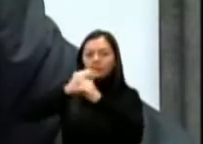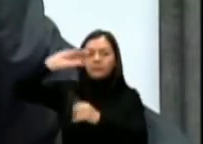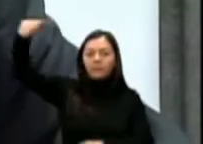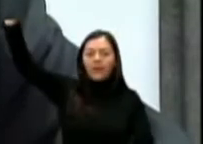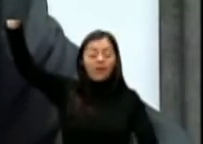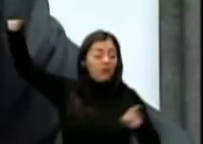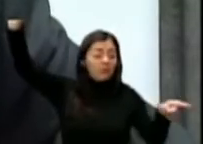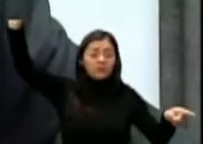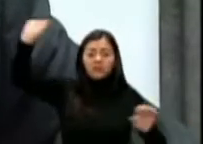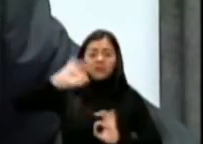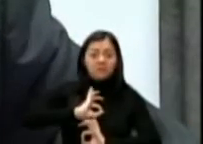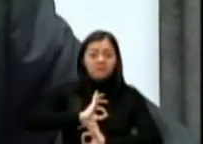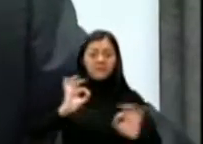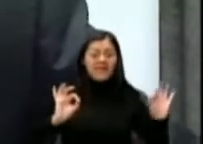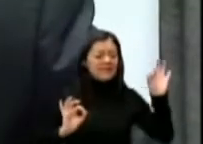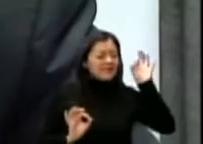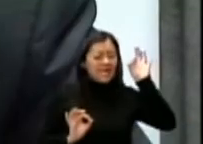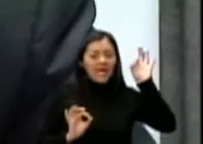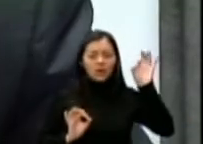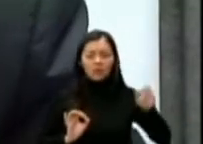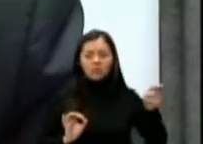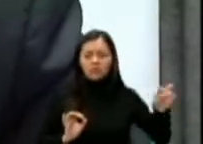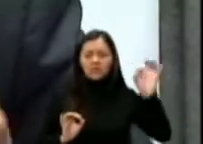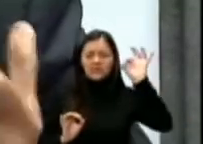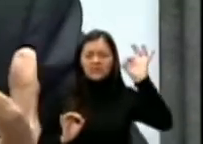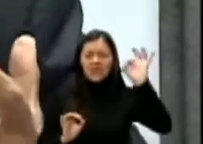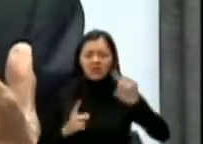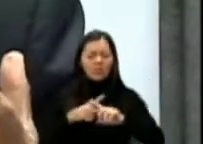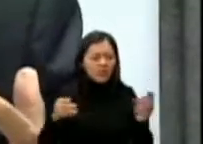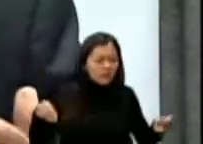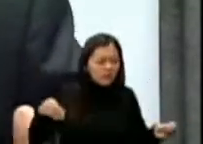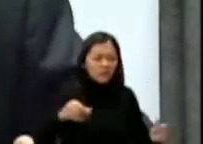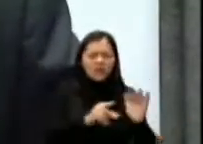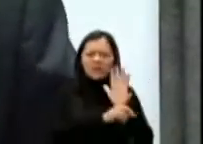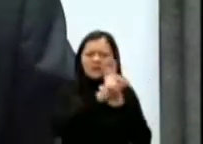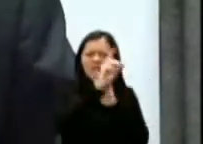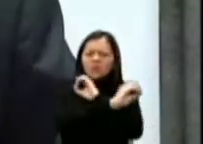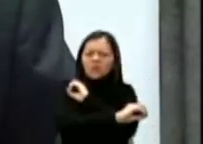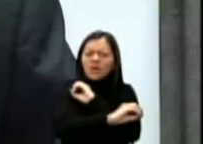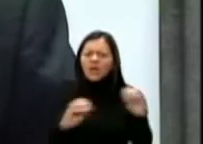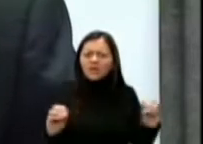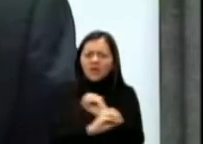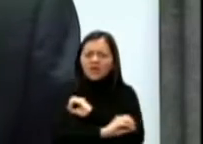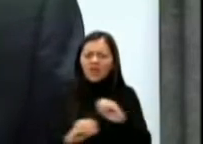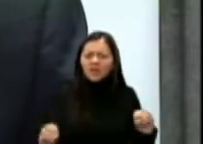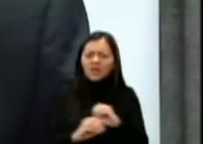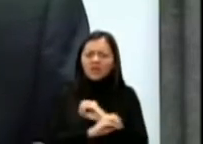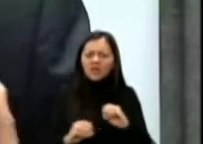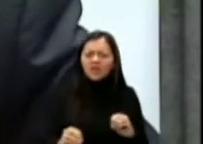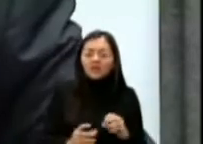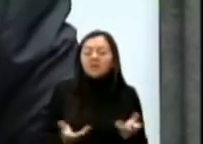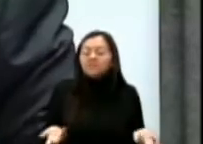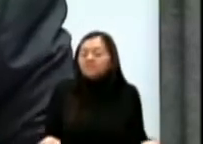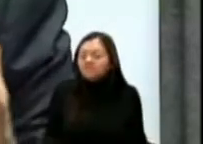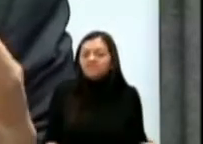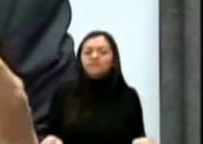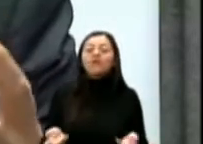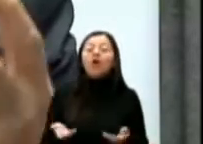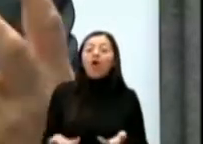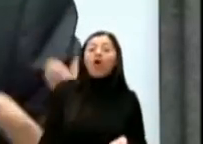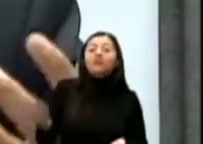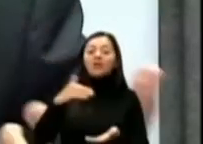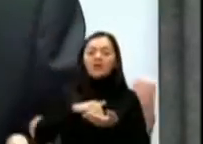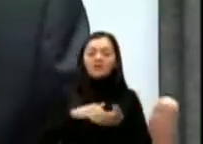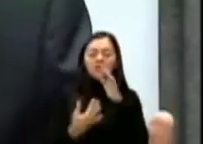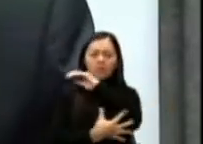generar desarrollo para región amazónica donde salía el petróleo nuevamente regreso a la reflexión inicial la pobreza